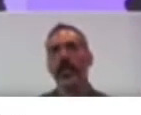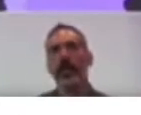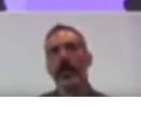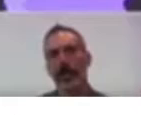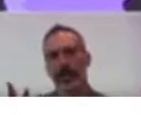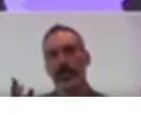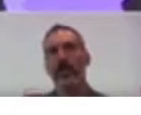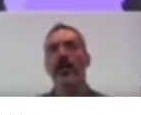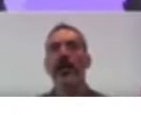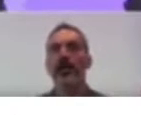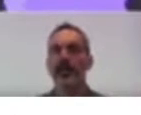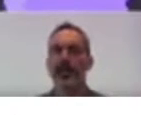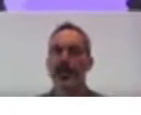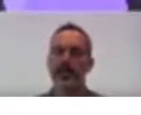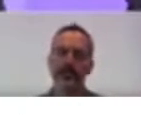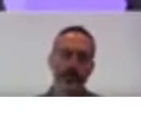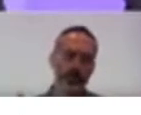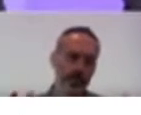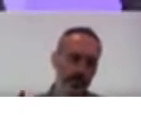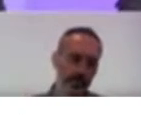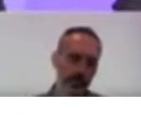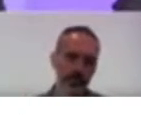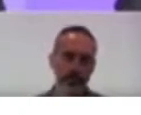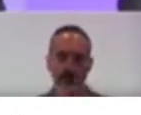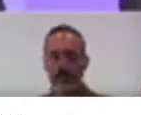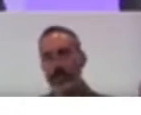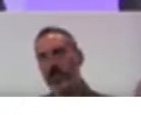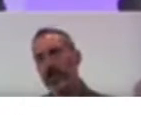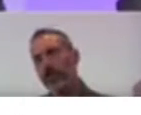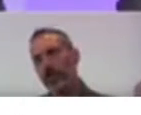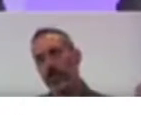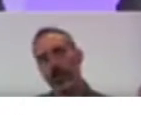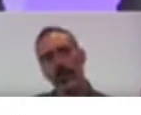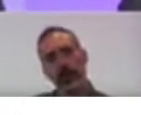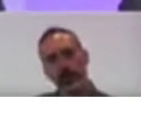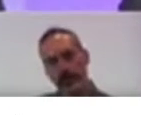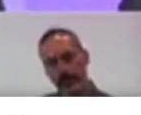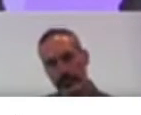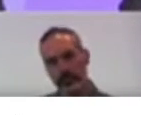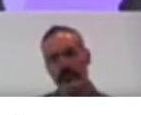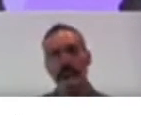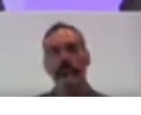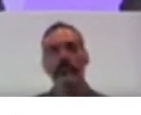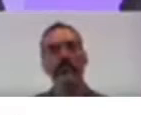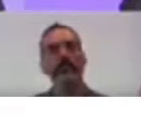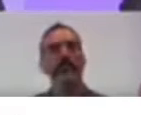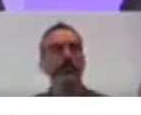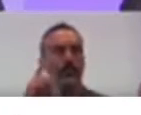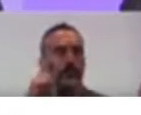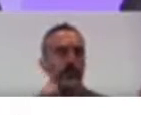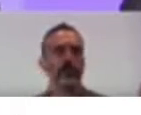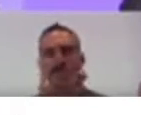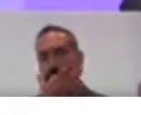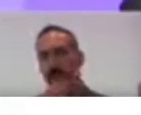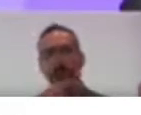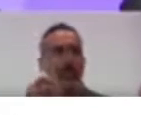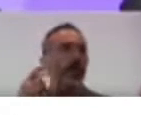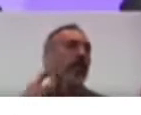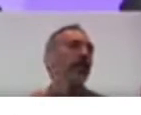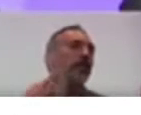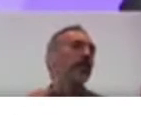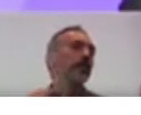al trabajo de un gran equipo que me ha acompañado en el camino. A las regidoras, a los